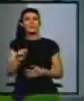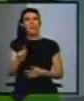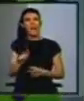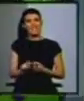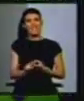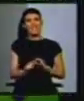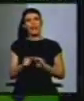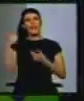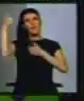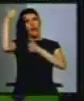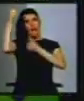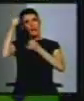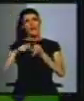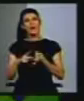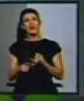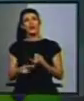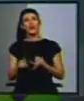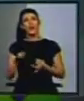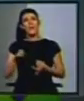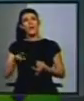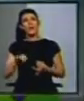merengue, el flamenco y la bachata.